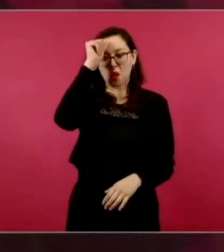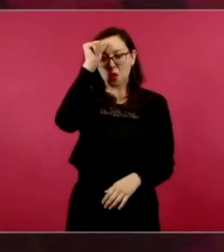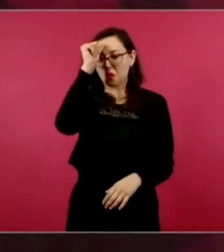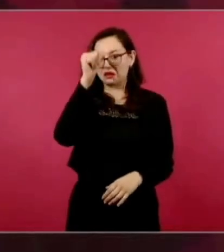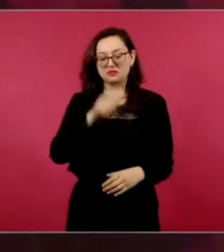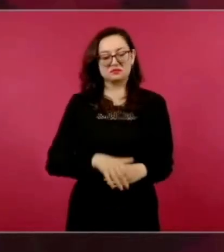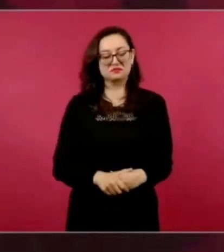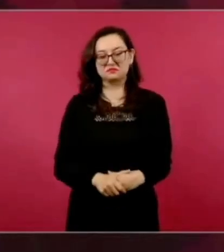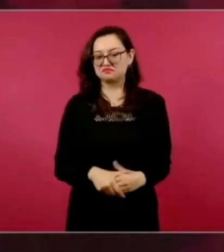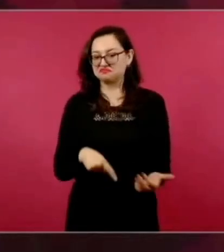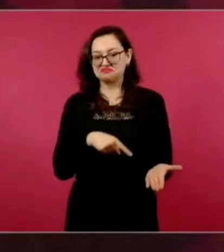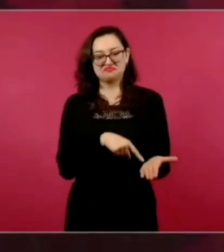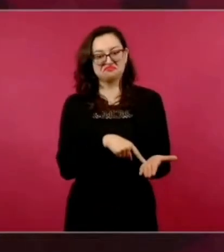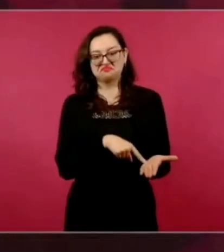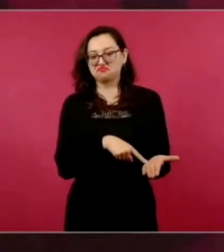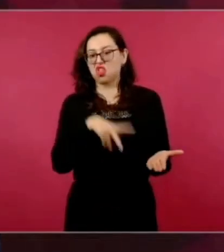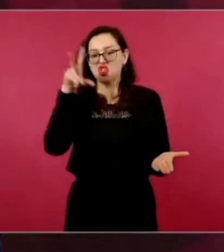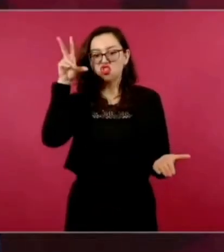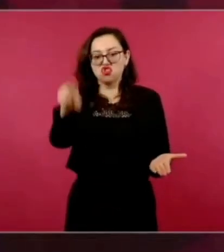esto no.